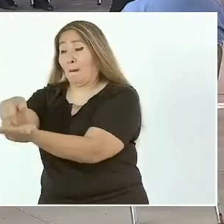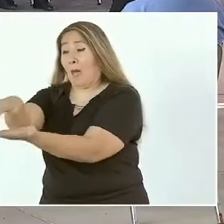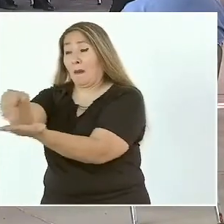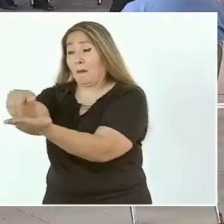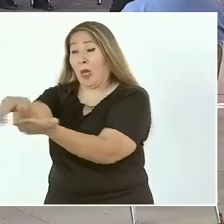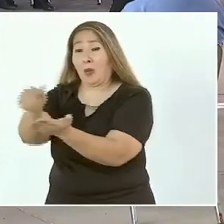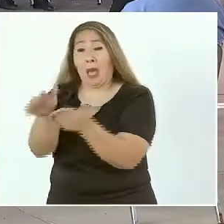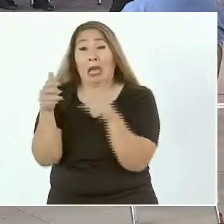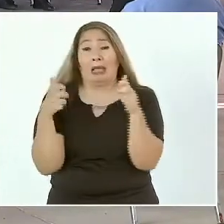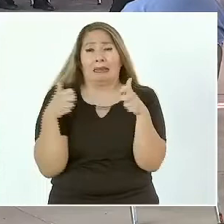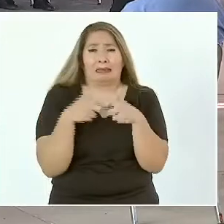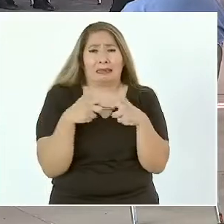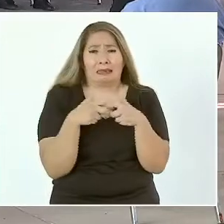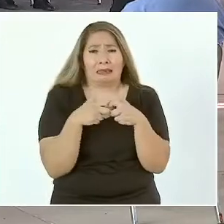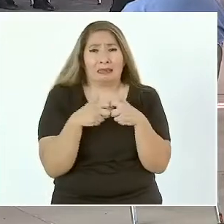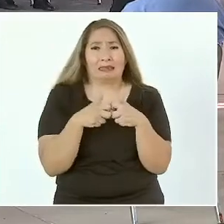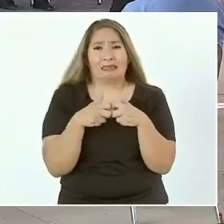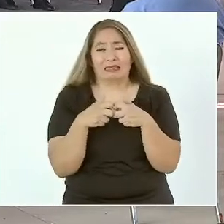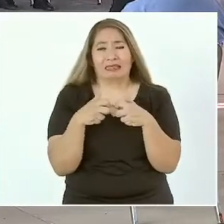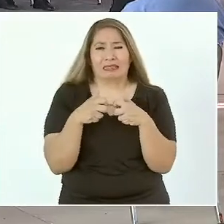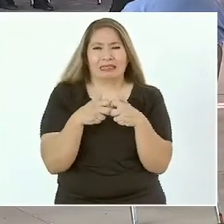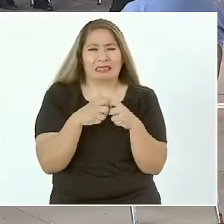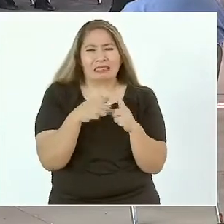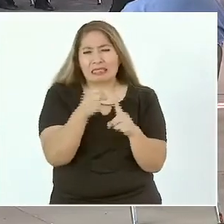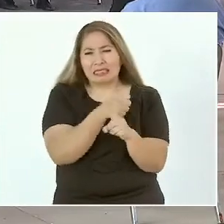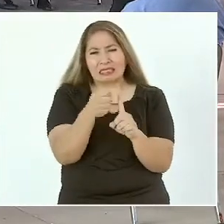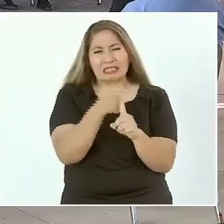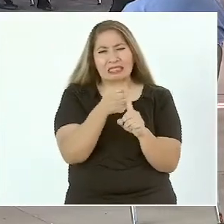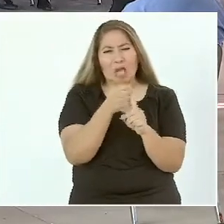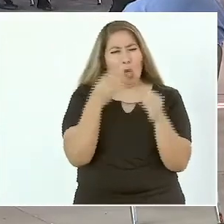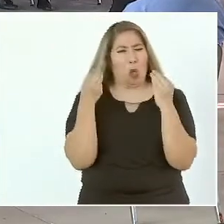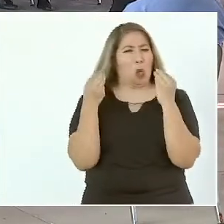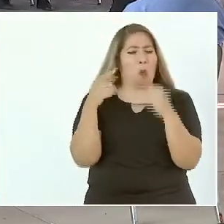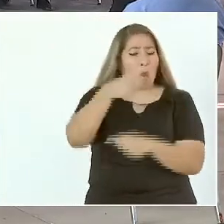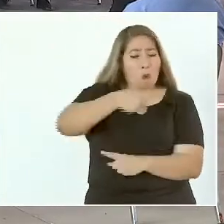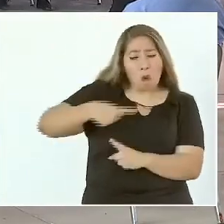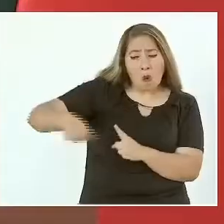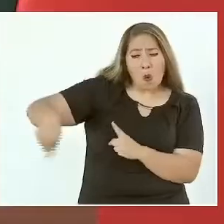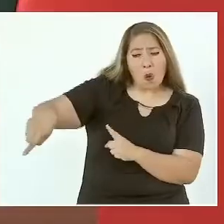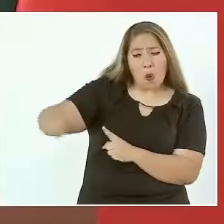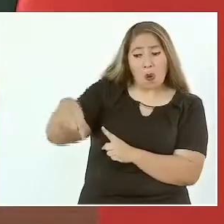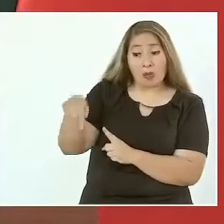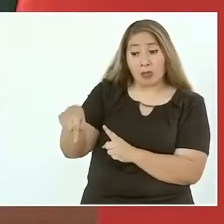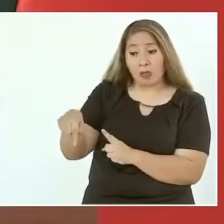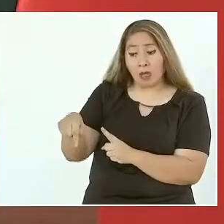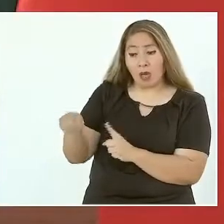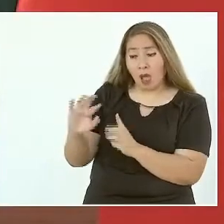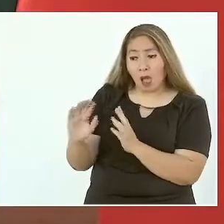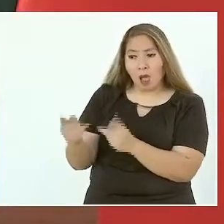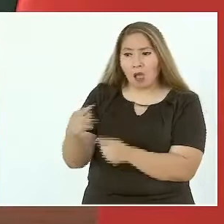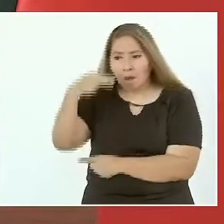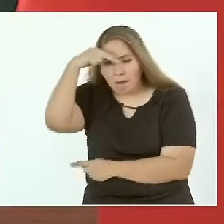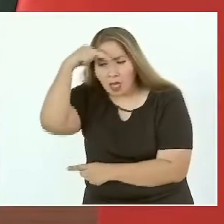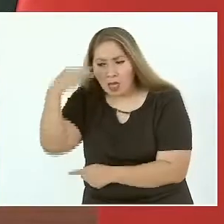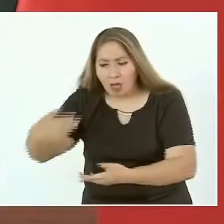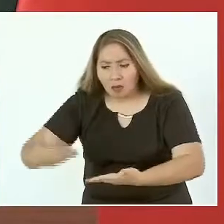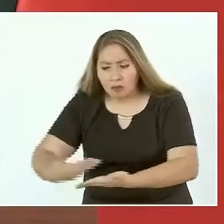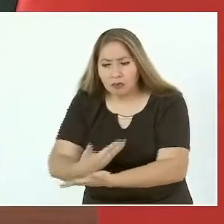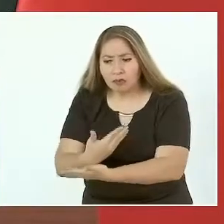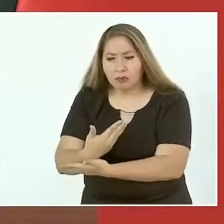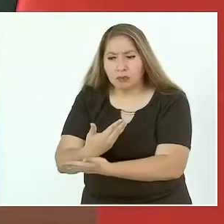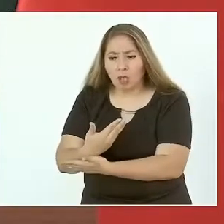expulsados o temerosos de ser objetos de violencia. A muchos de ellos no les fue reconocida la nacionalidad mexicana que habían adquirido